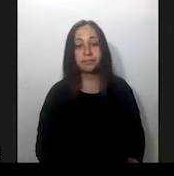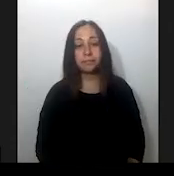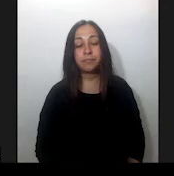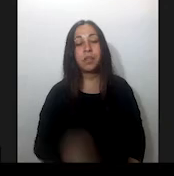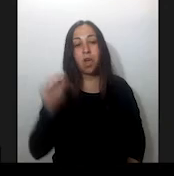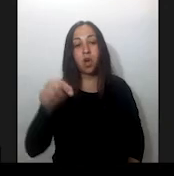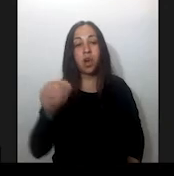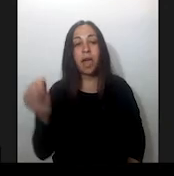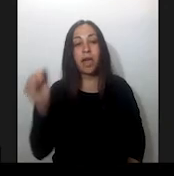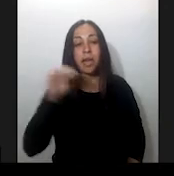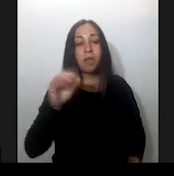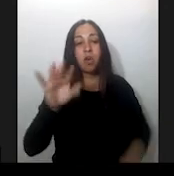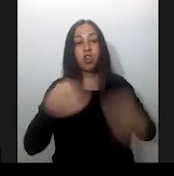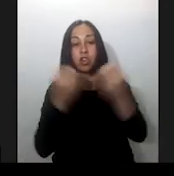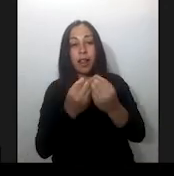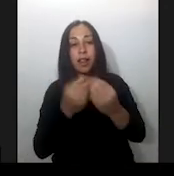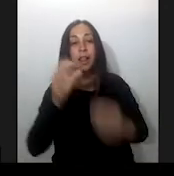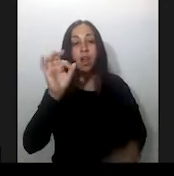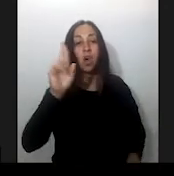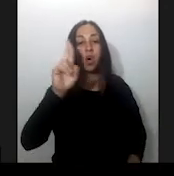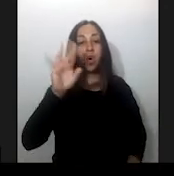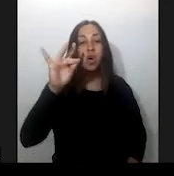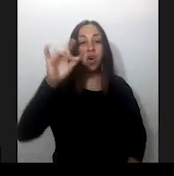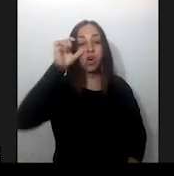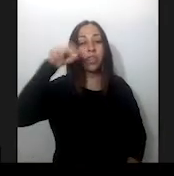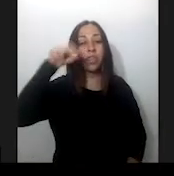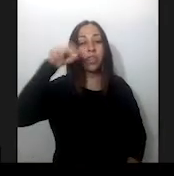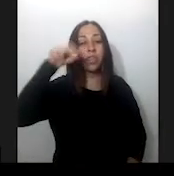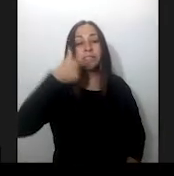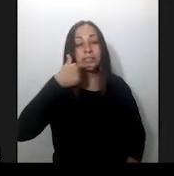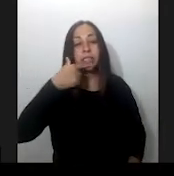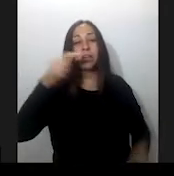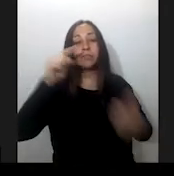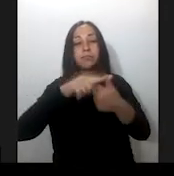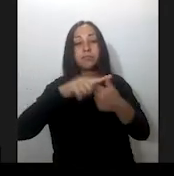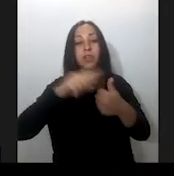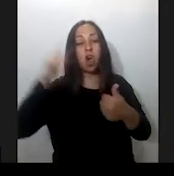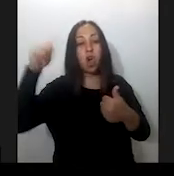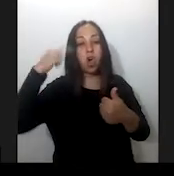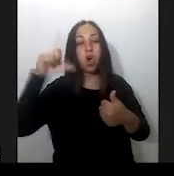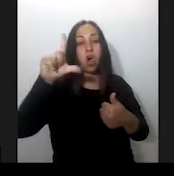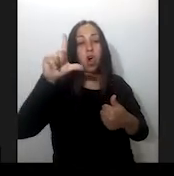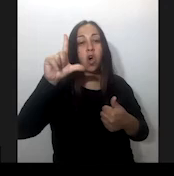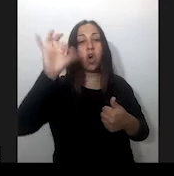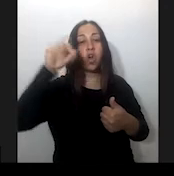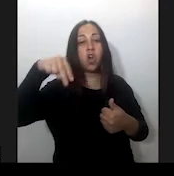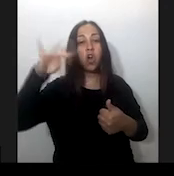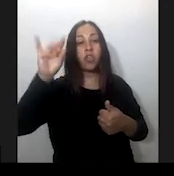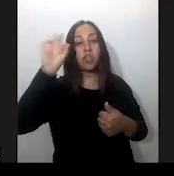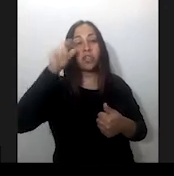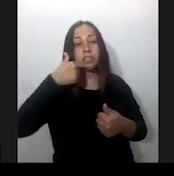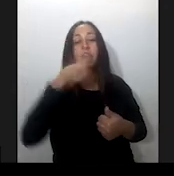Acá vamos a agregarle total órdenes. Londres. Bien. Noten que lo